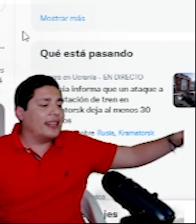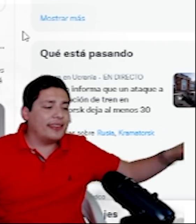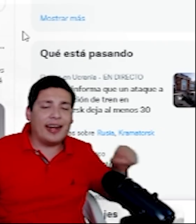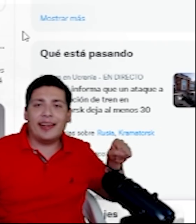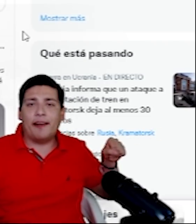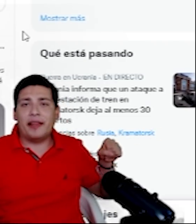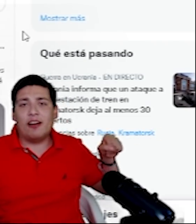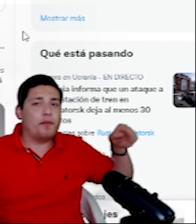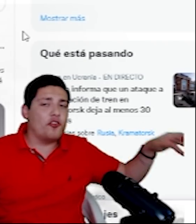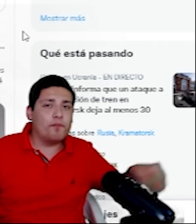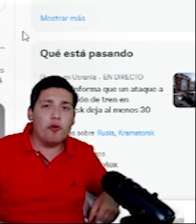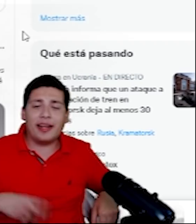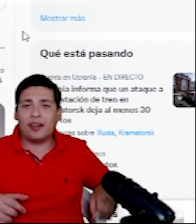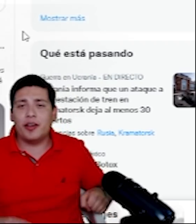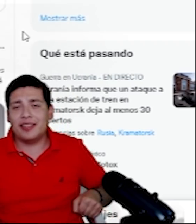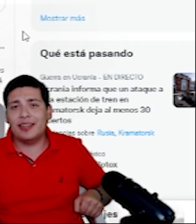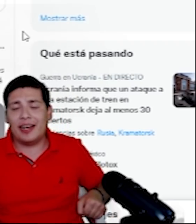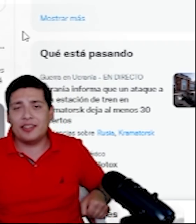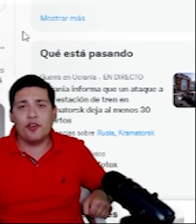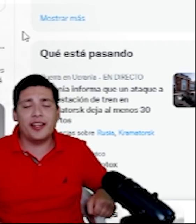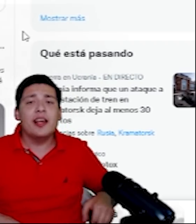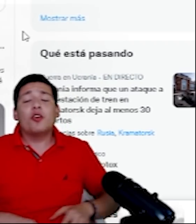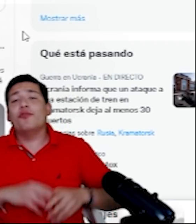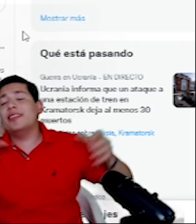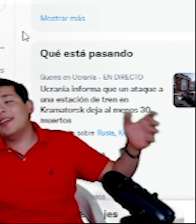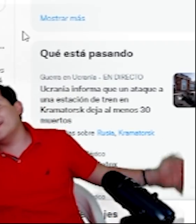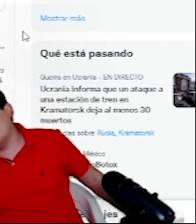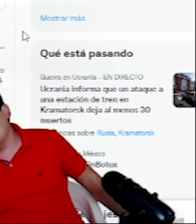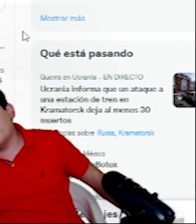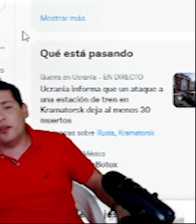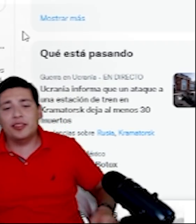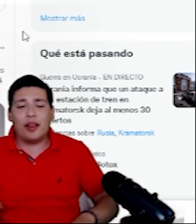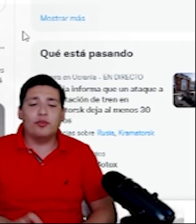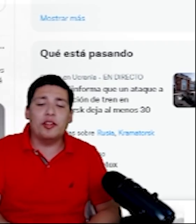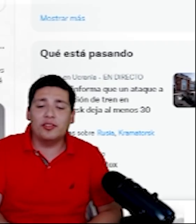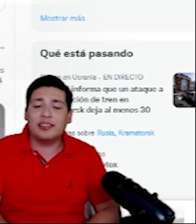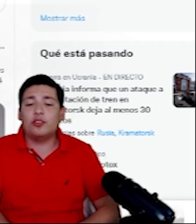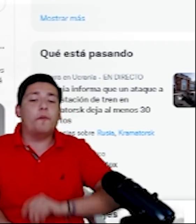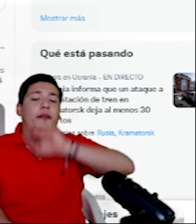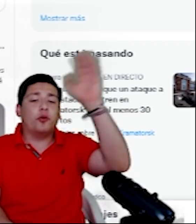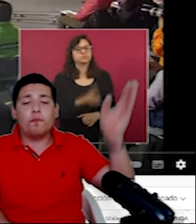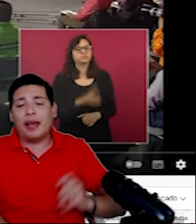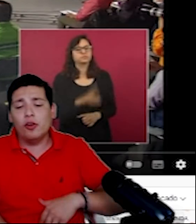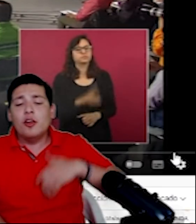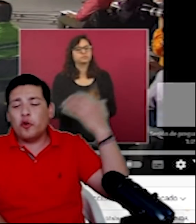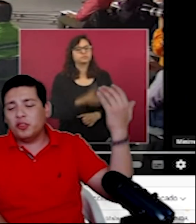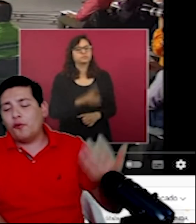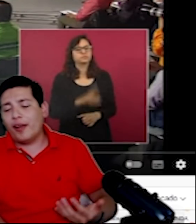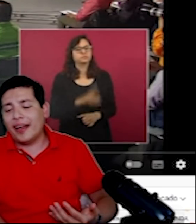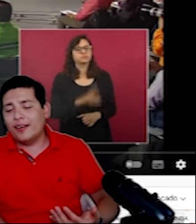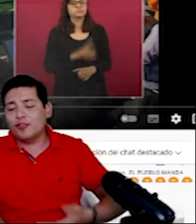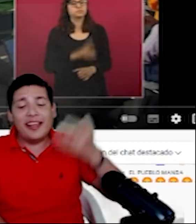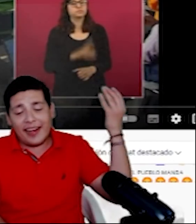quieren tratar de cambiar la opinión pública con estas declaraciones, con decir que el gobierno de los Estados Unidos está súper preocupado, como